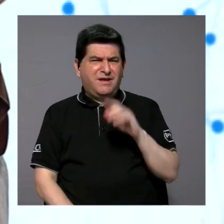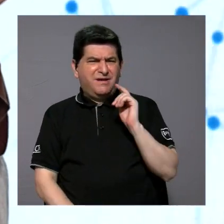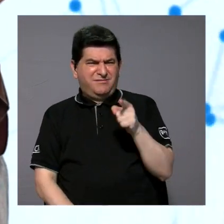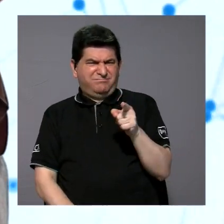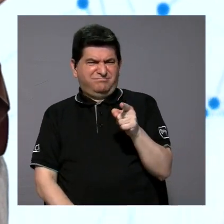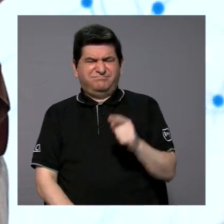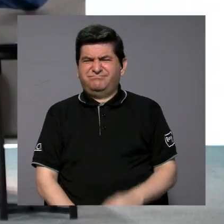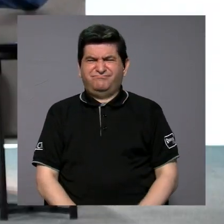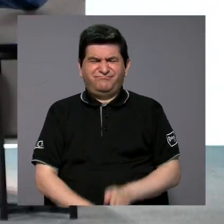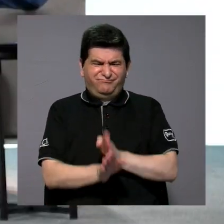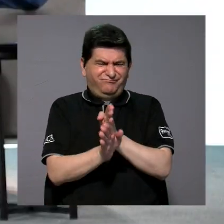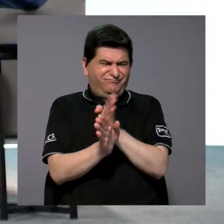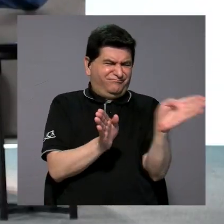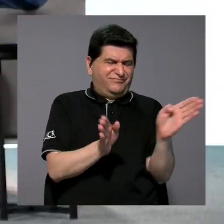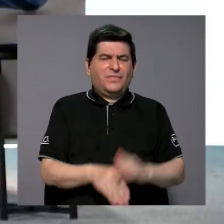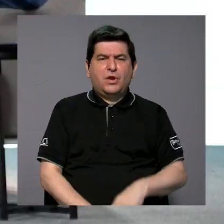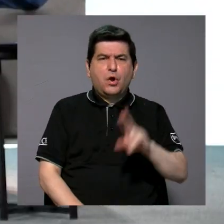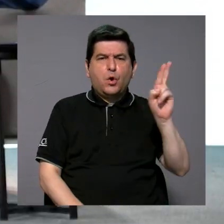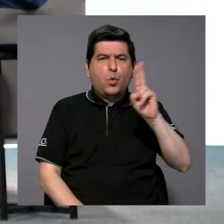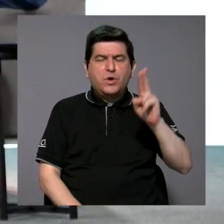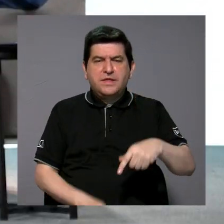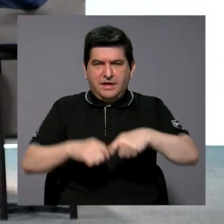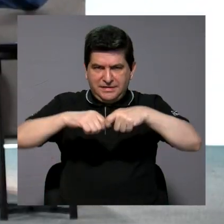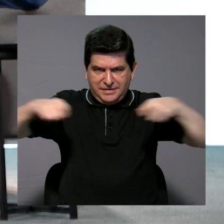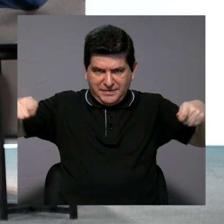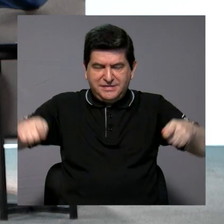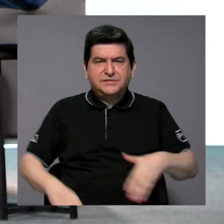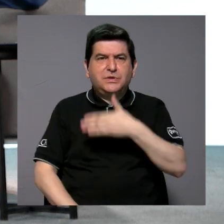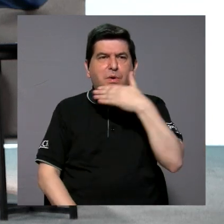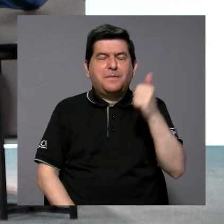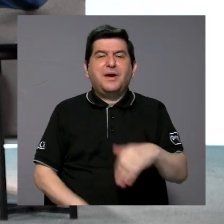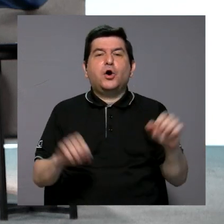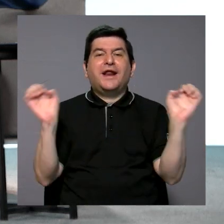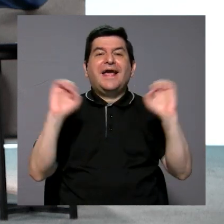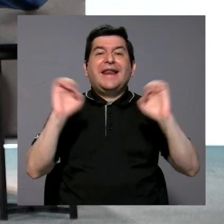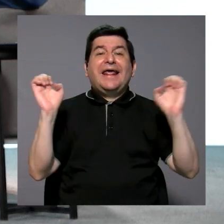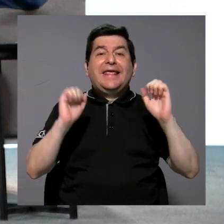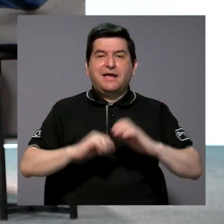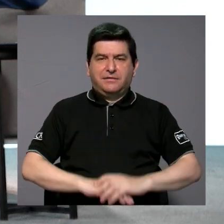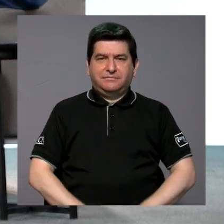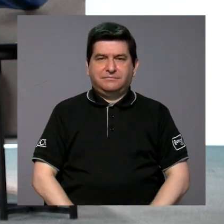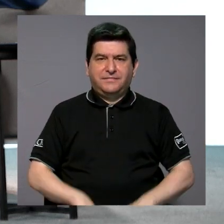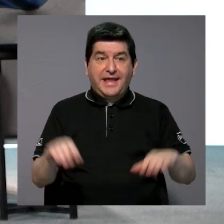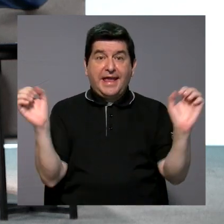poco sesgado como unidad de medida. Usemos la energía